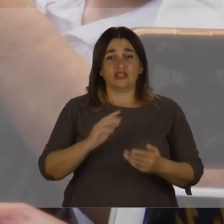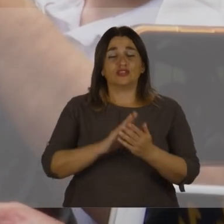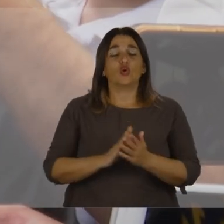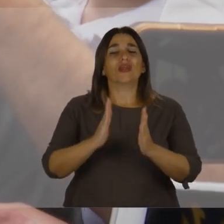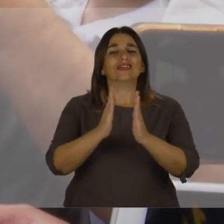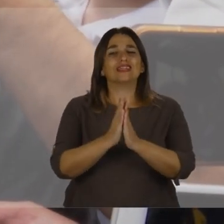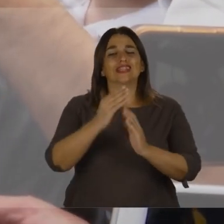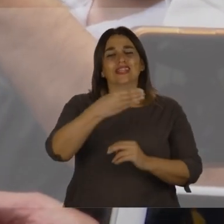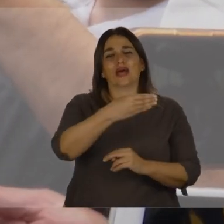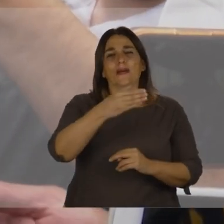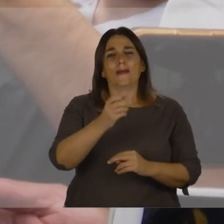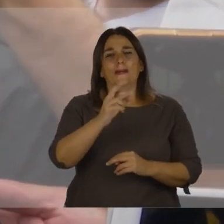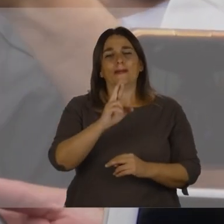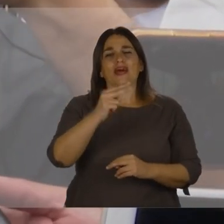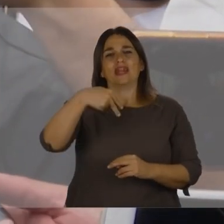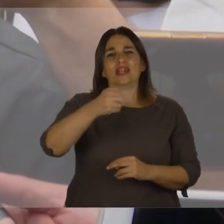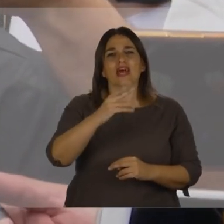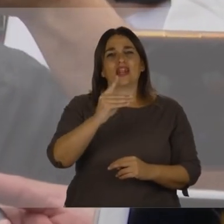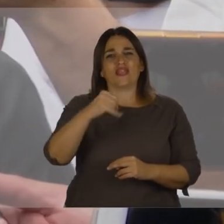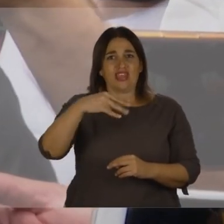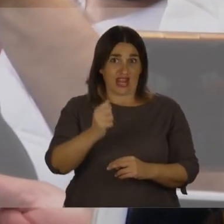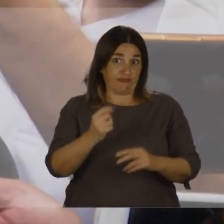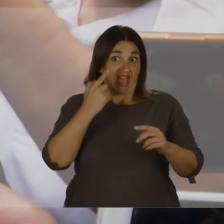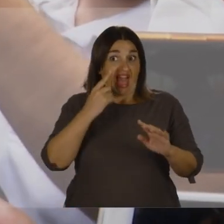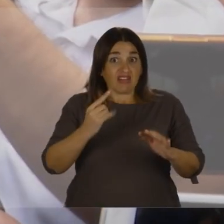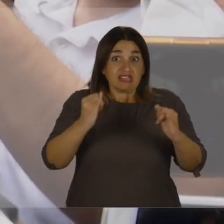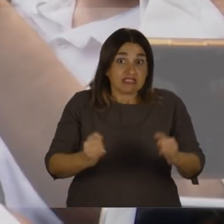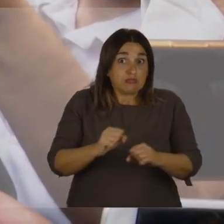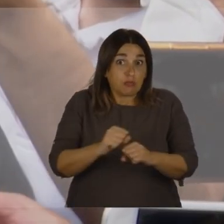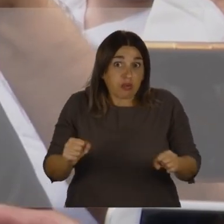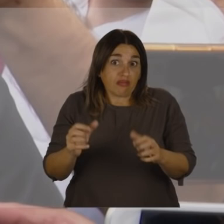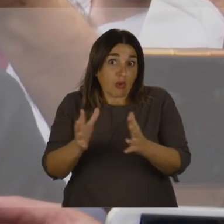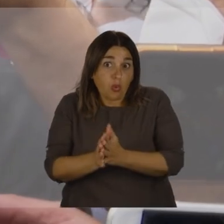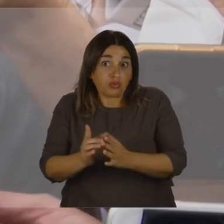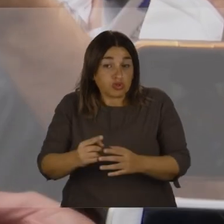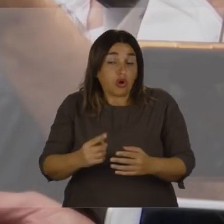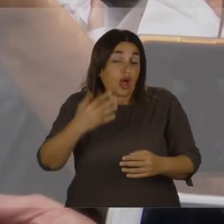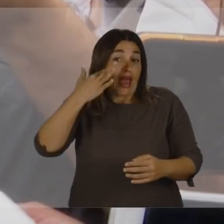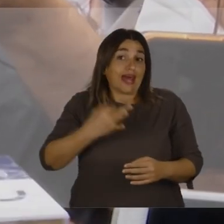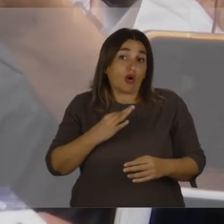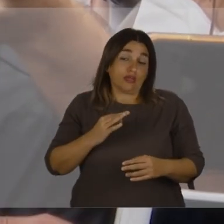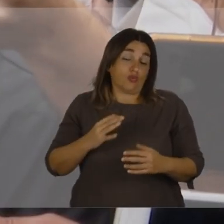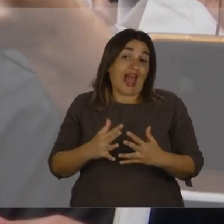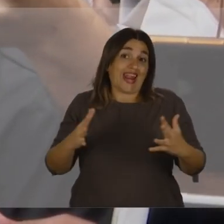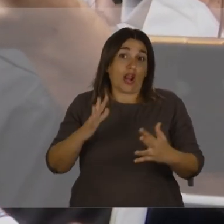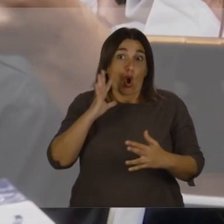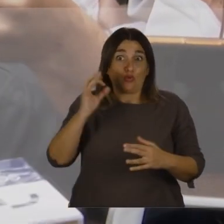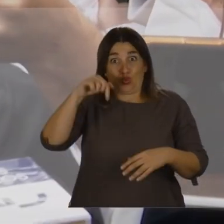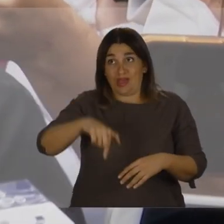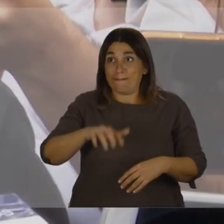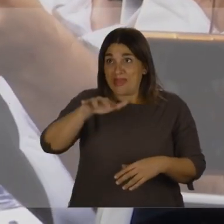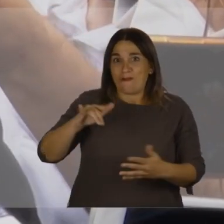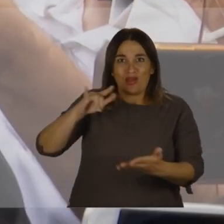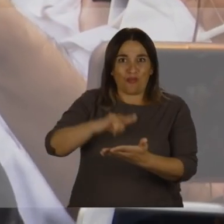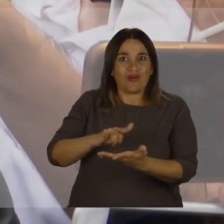Ejecutivo sobre Santa Bernardina. Veremos la posibilidad de coexistir o no. Yo creo que es una buena oportunidad, una gran oportunidad para este